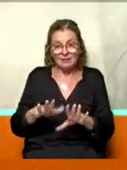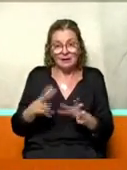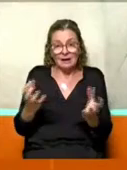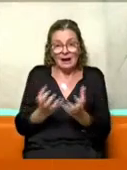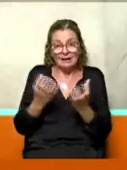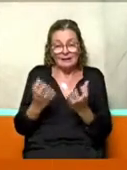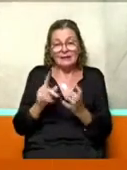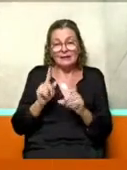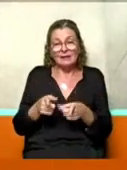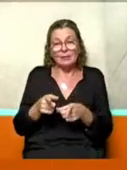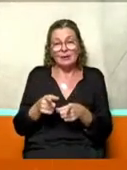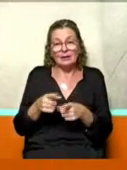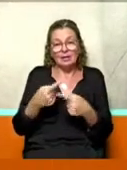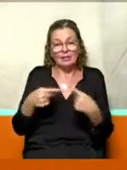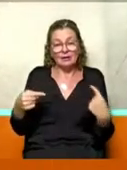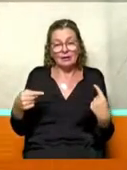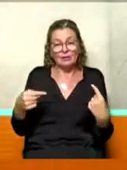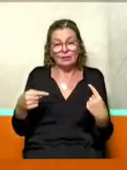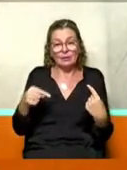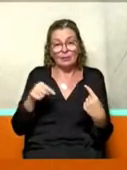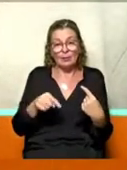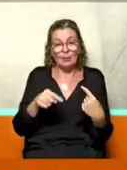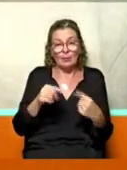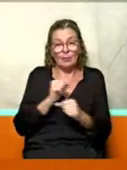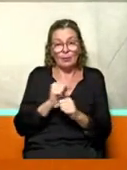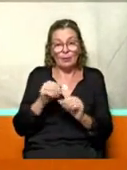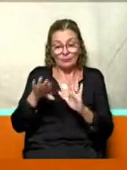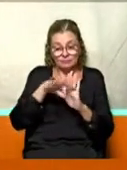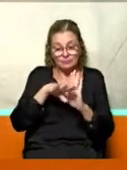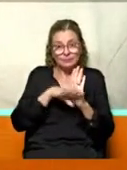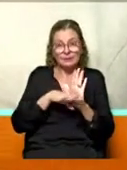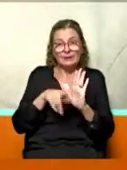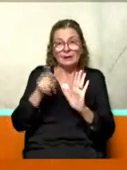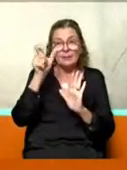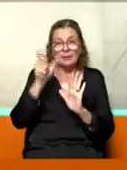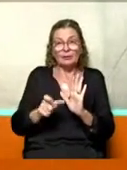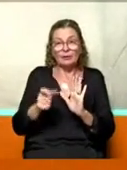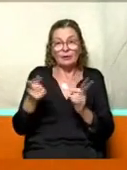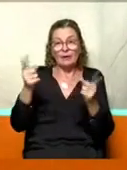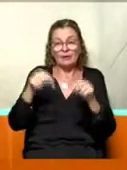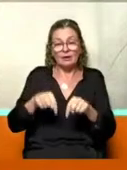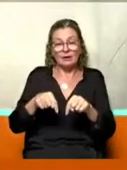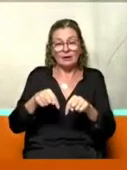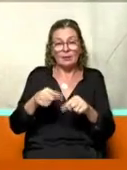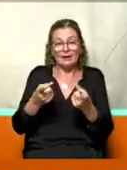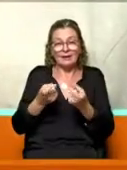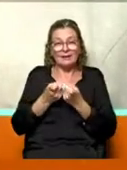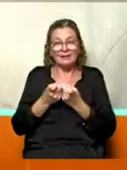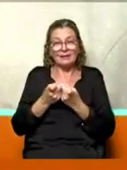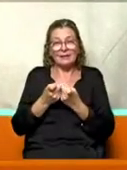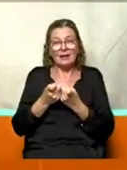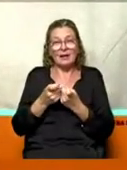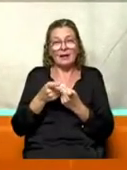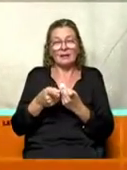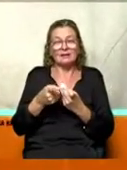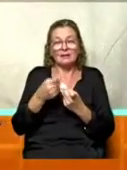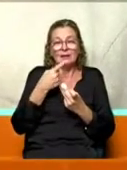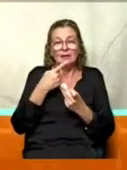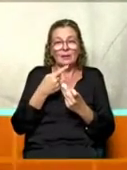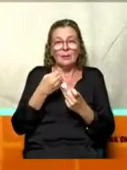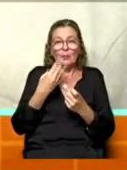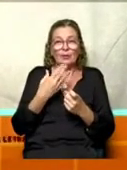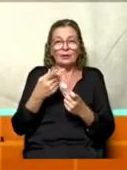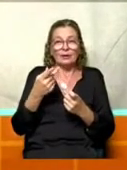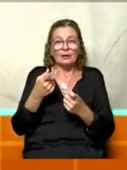caliente y que tenga determinadas cosas. Y nosotros tratamos de cumplir con eso. Y la gente sigue viniendo por la necesidad. No viene porque